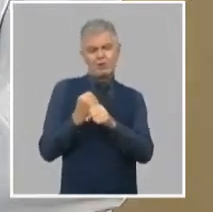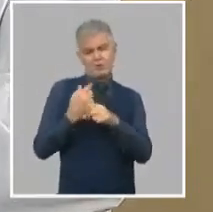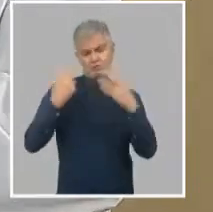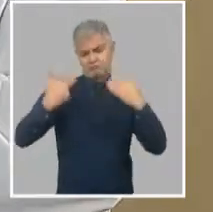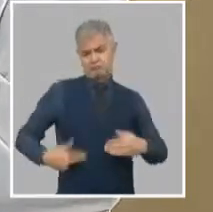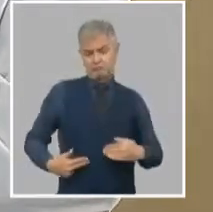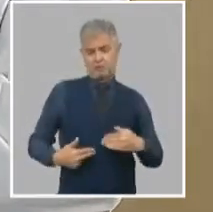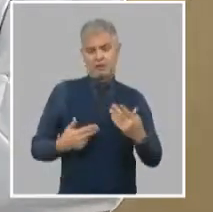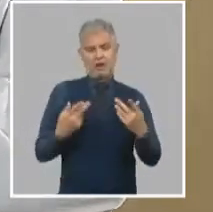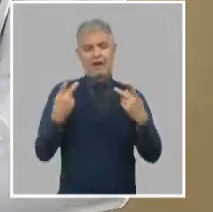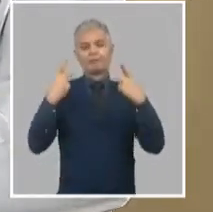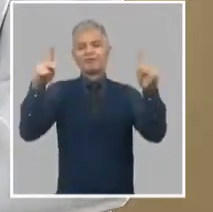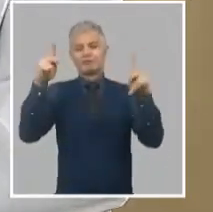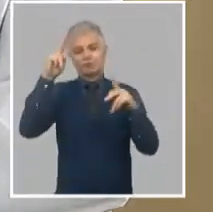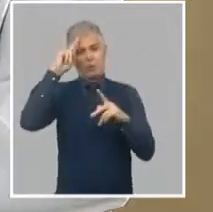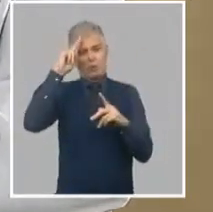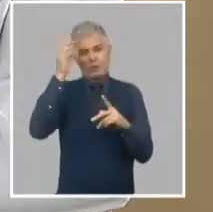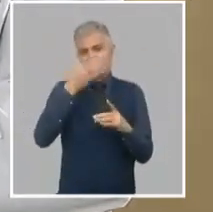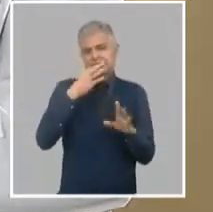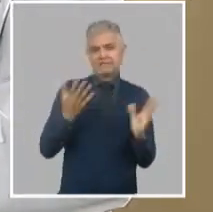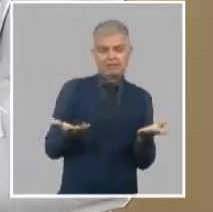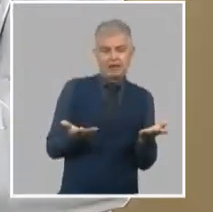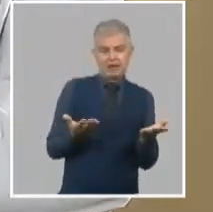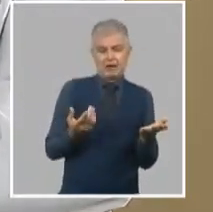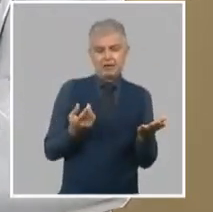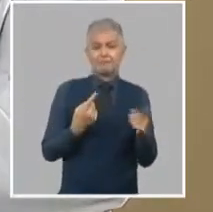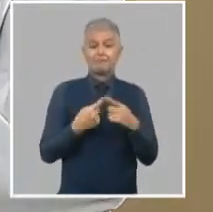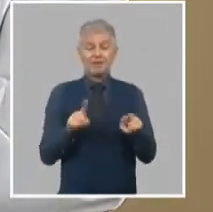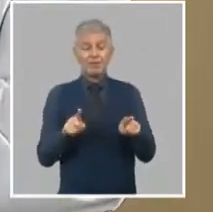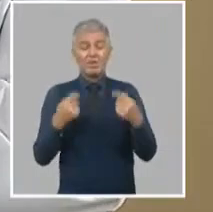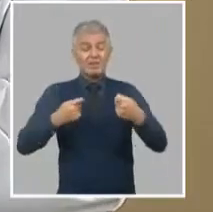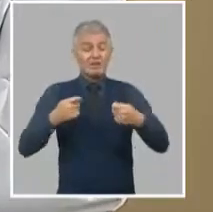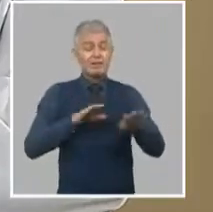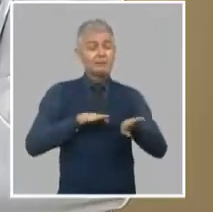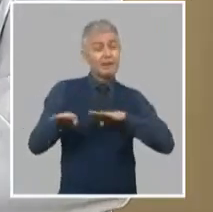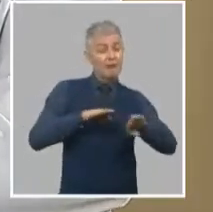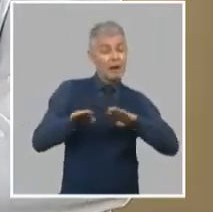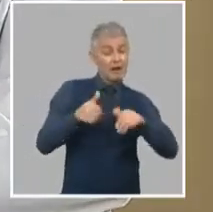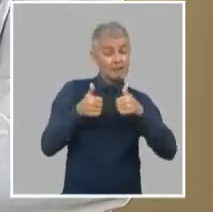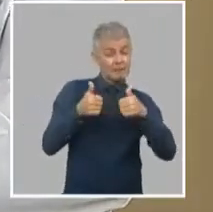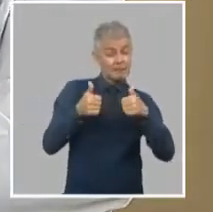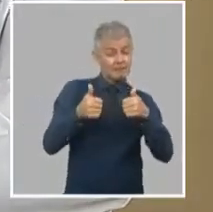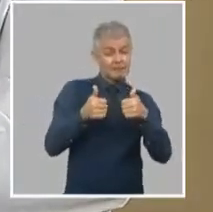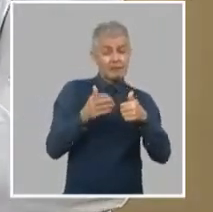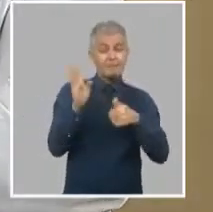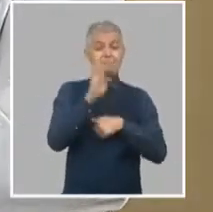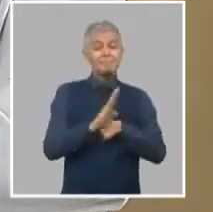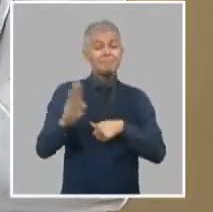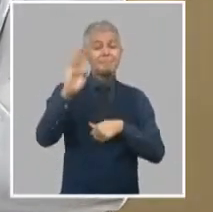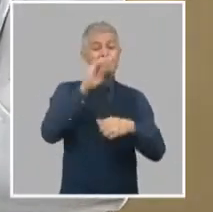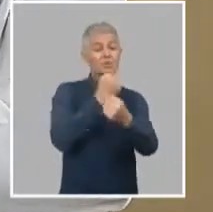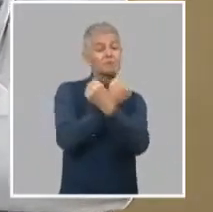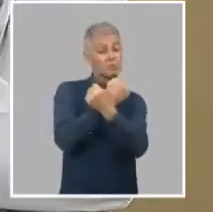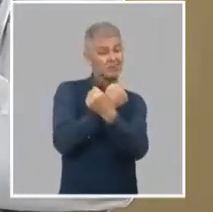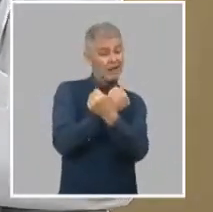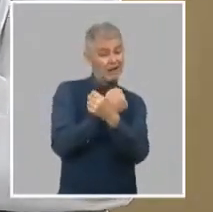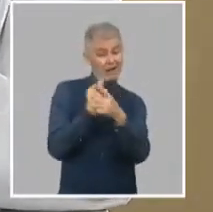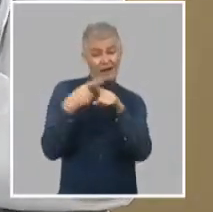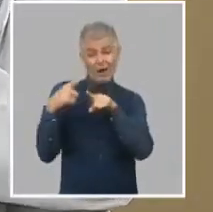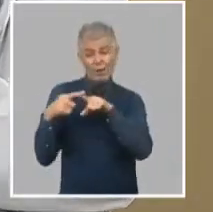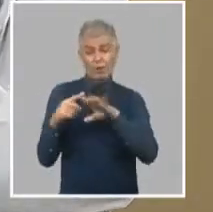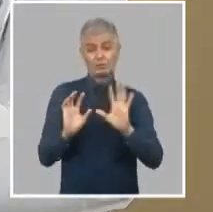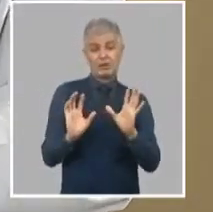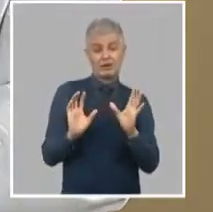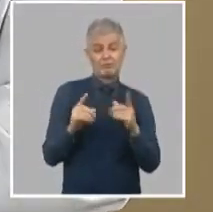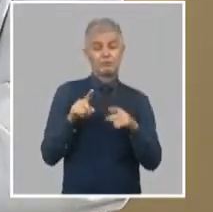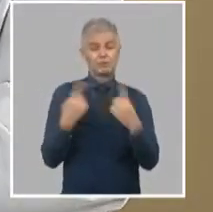consagración con la profesión, pero a su vez también había que prepararse bien en bioseguridad para garantizar que todo lo